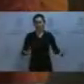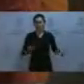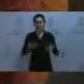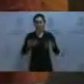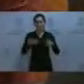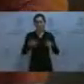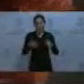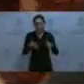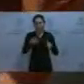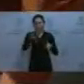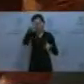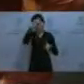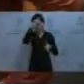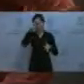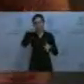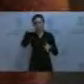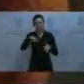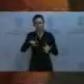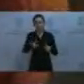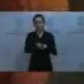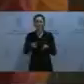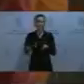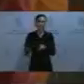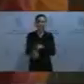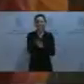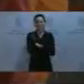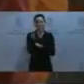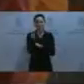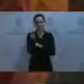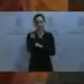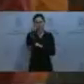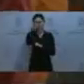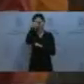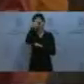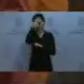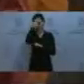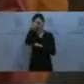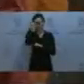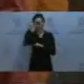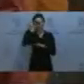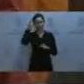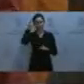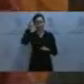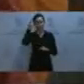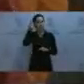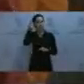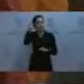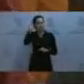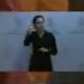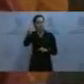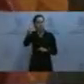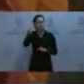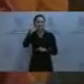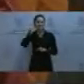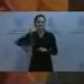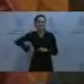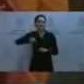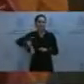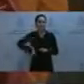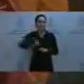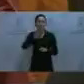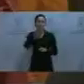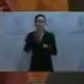Parkinson, sabe usted que es la segunda enfermedad neurodegenerativa más común en los